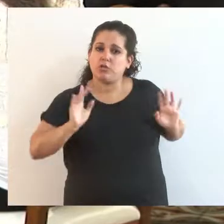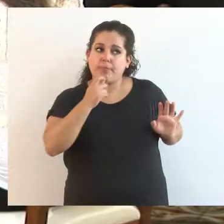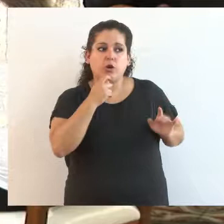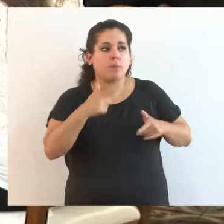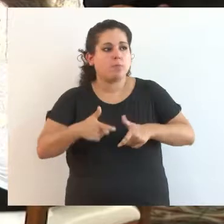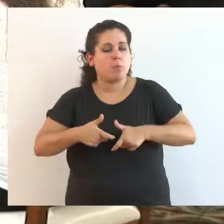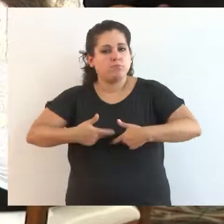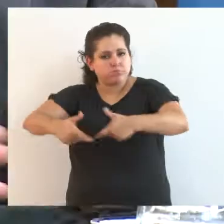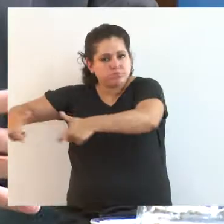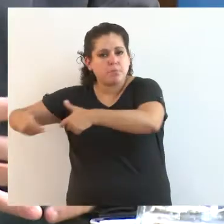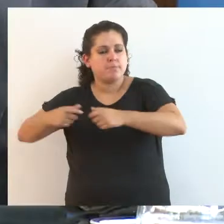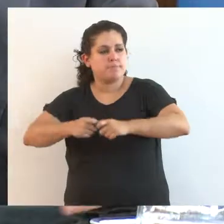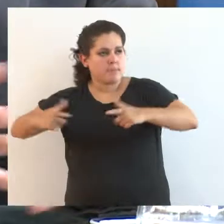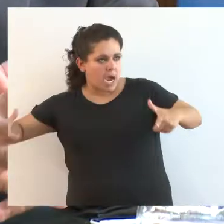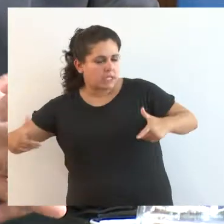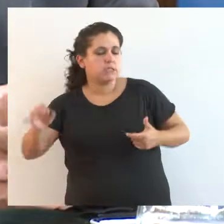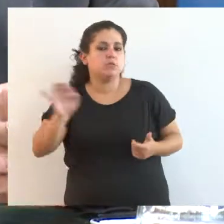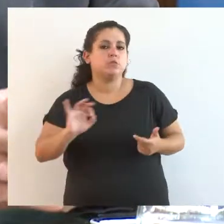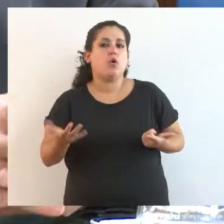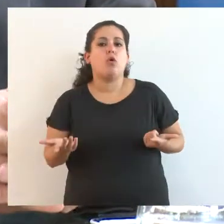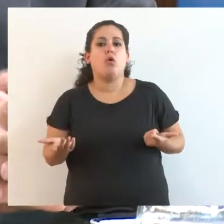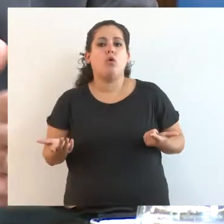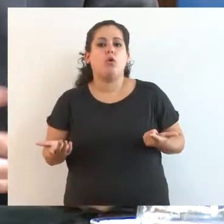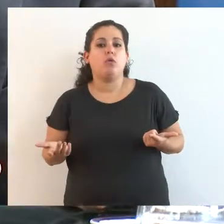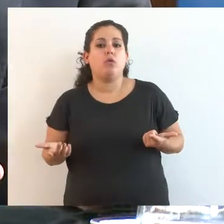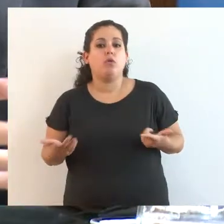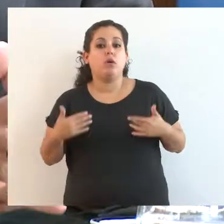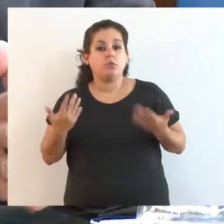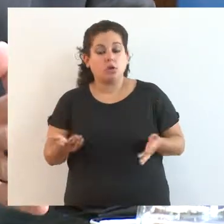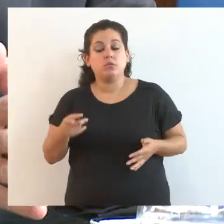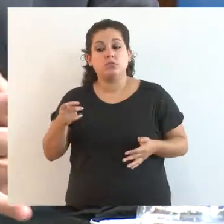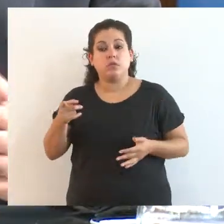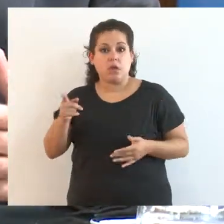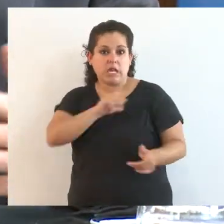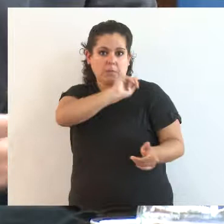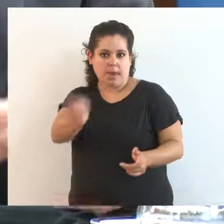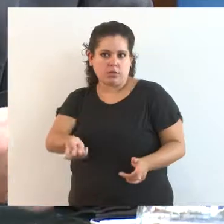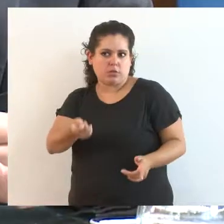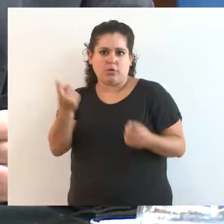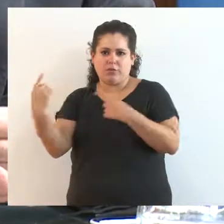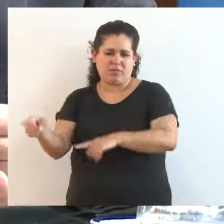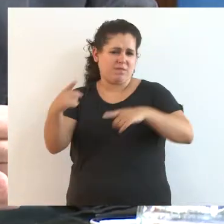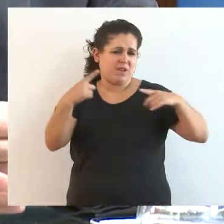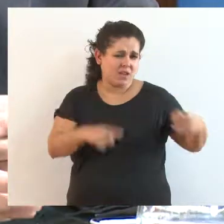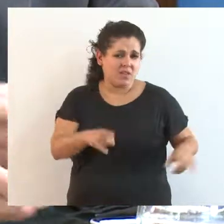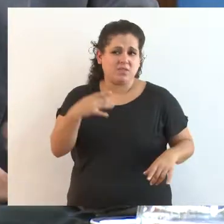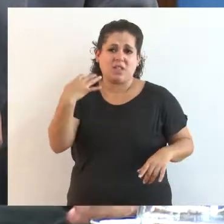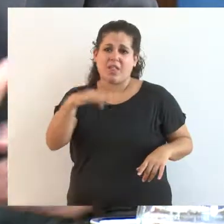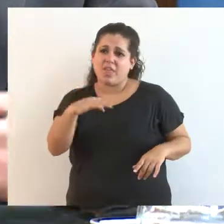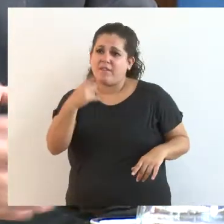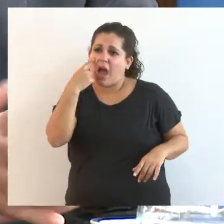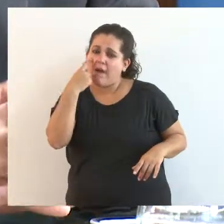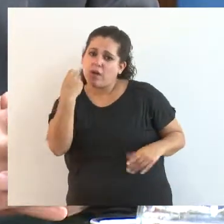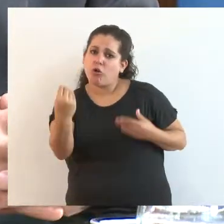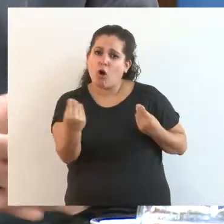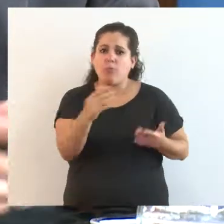ejemplo, ampliar la planta potabilizadora. Y bueno, es una inversión totalmente distinta, hay